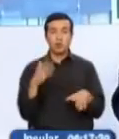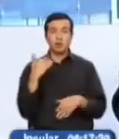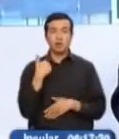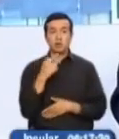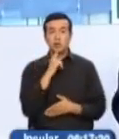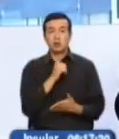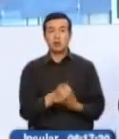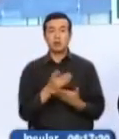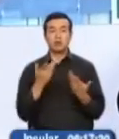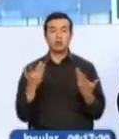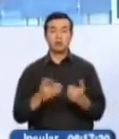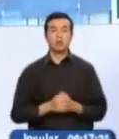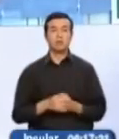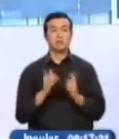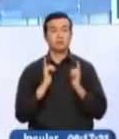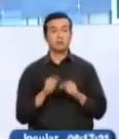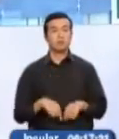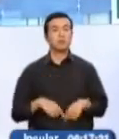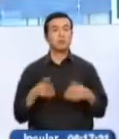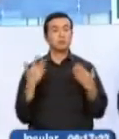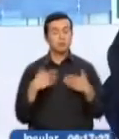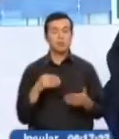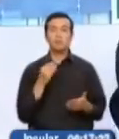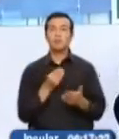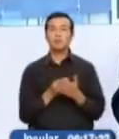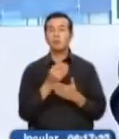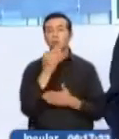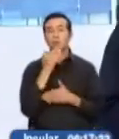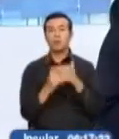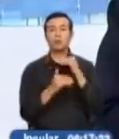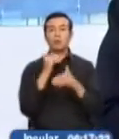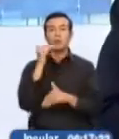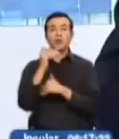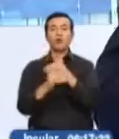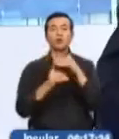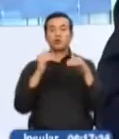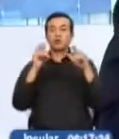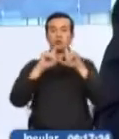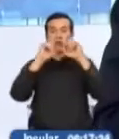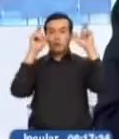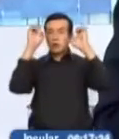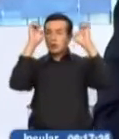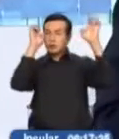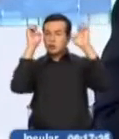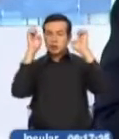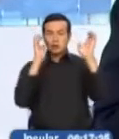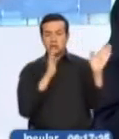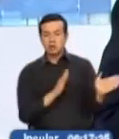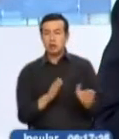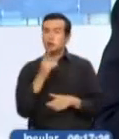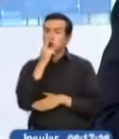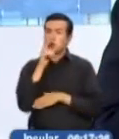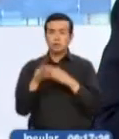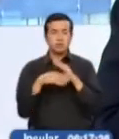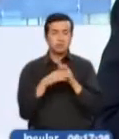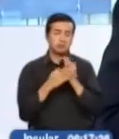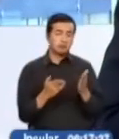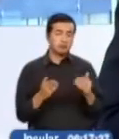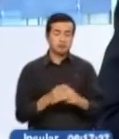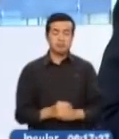de salud pues hayan sido adquiridos mediante un proceso de subasta corporativa estratégica para los intereses de todos